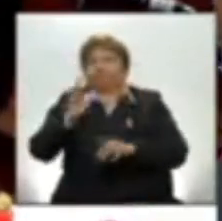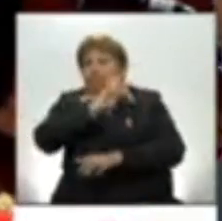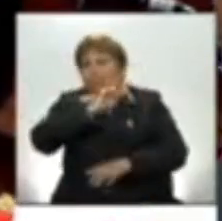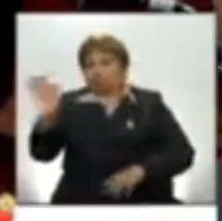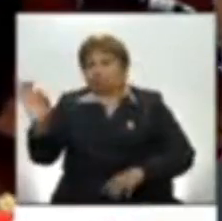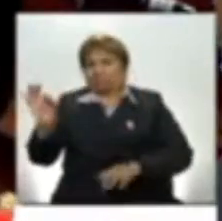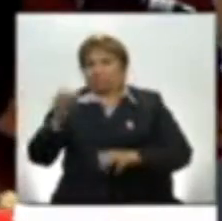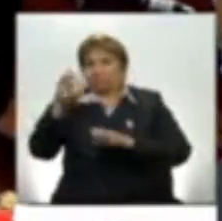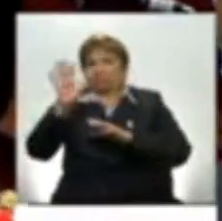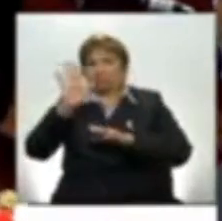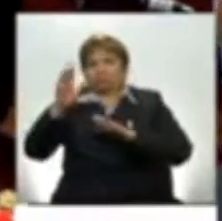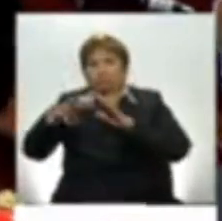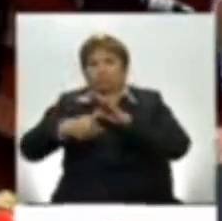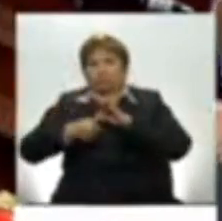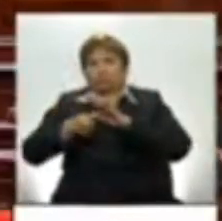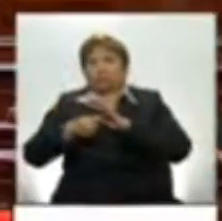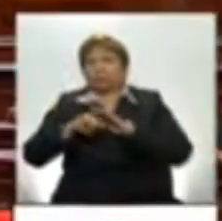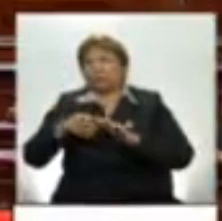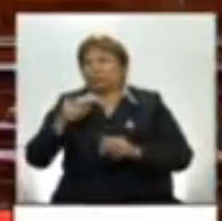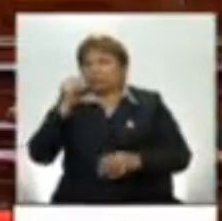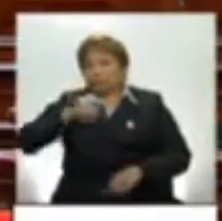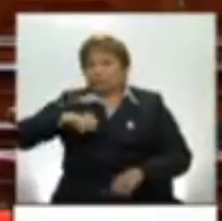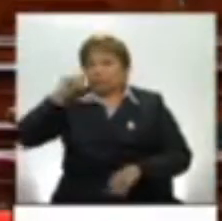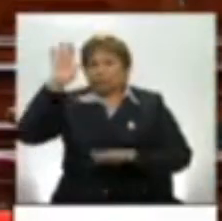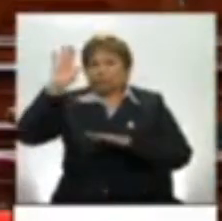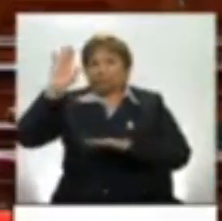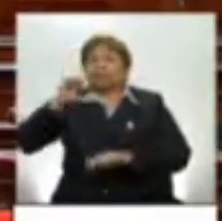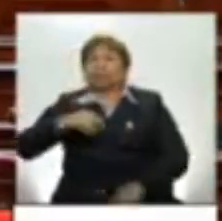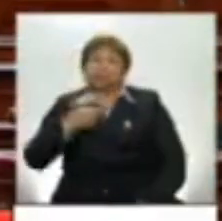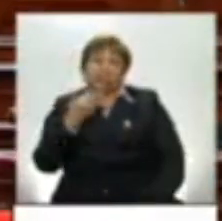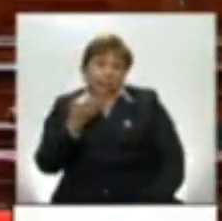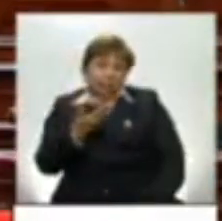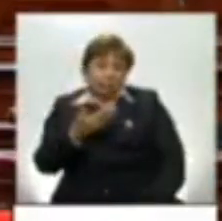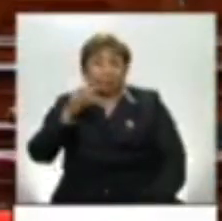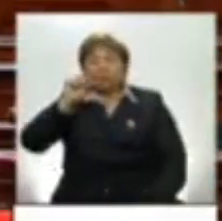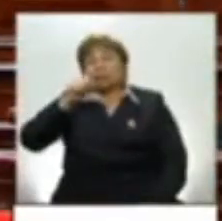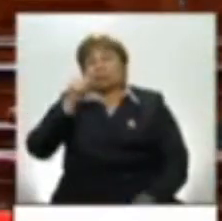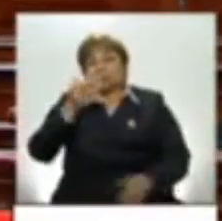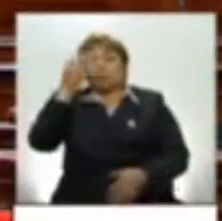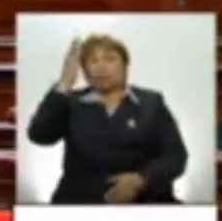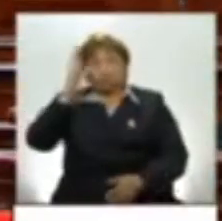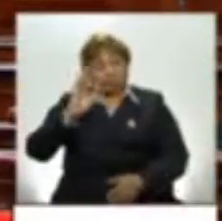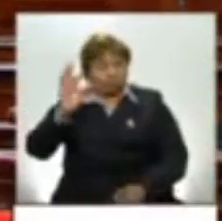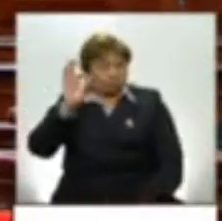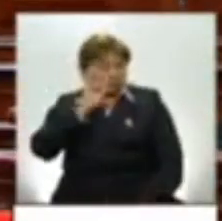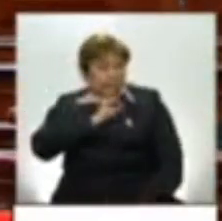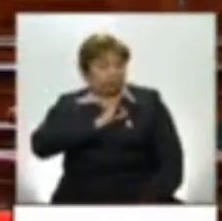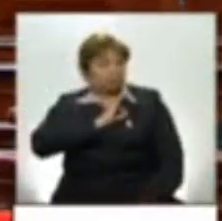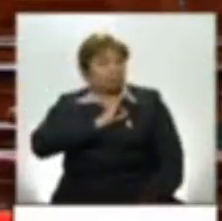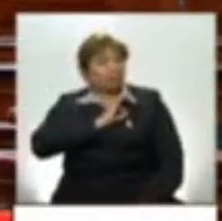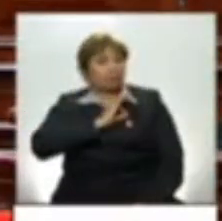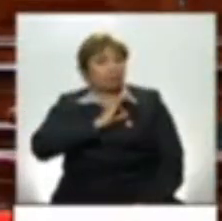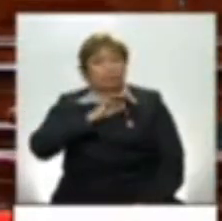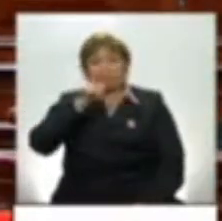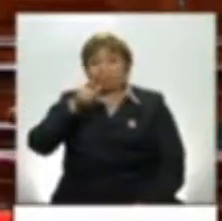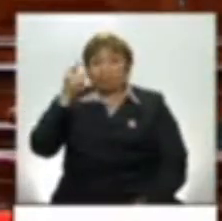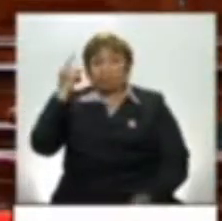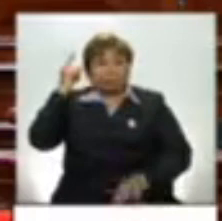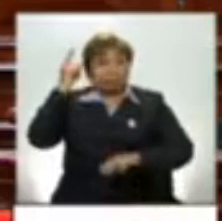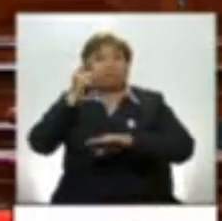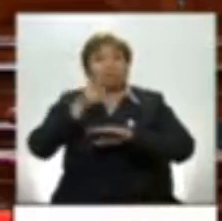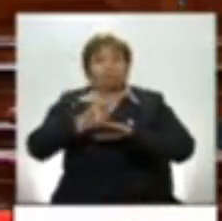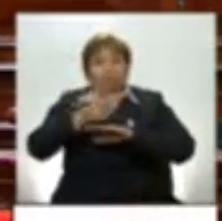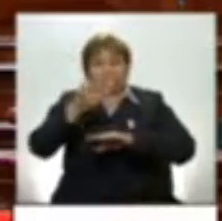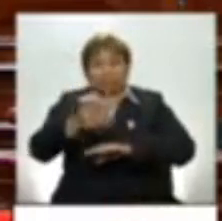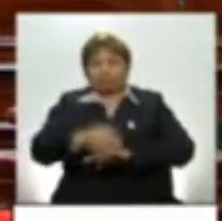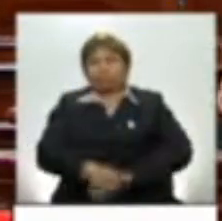corrupción. ¡Sí, juro! Si así lo hace, que Dios y la patria lo premien, si no, que él y la nación